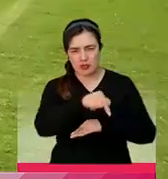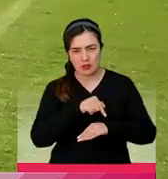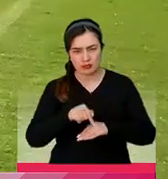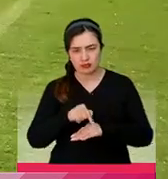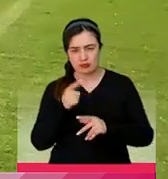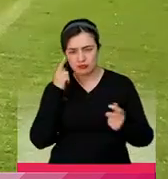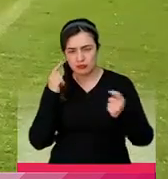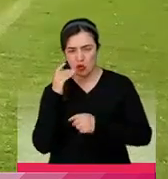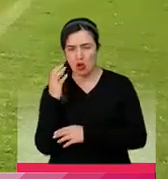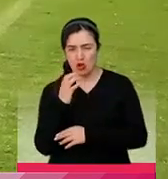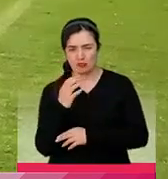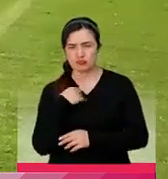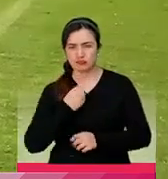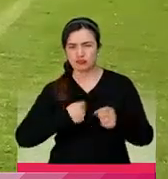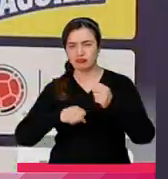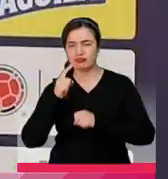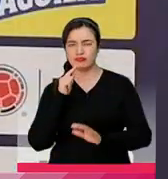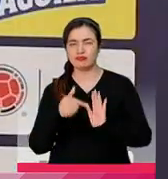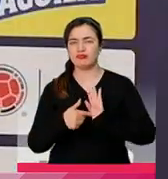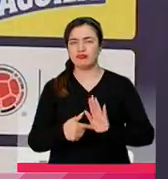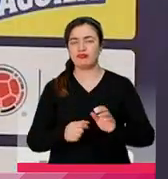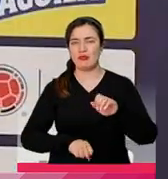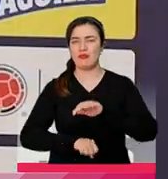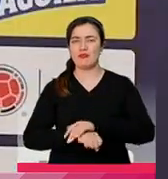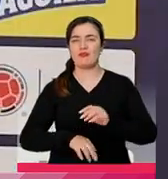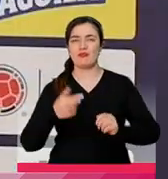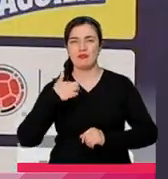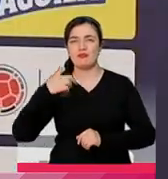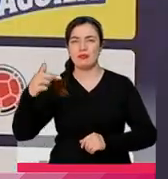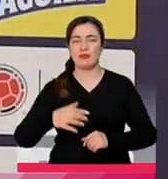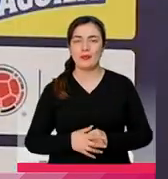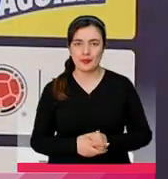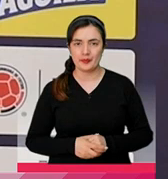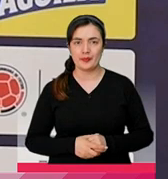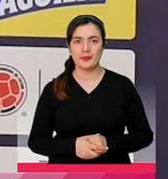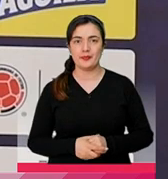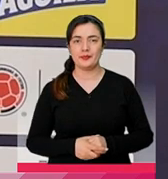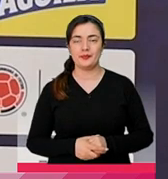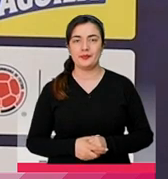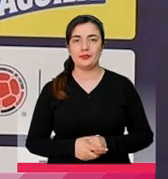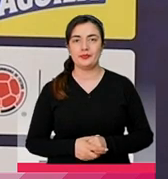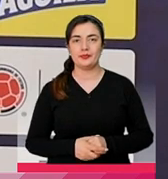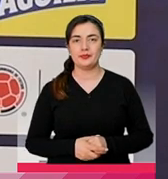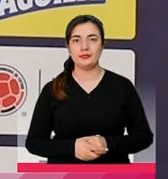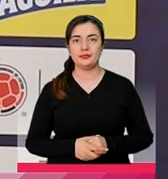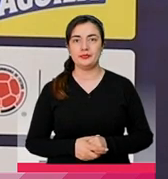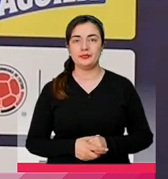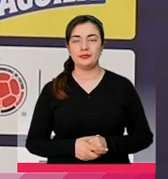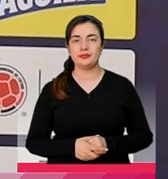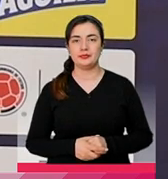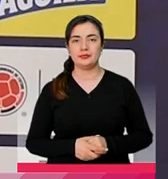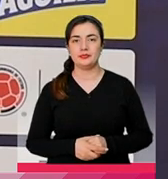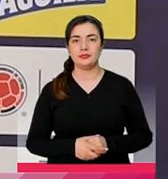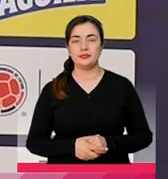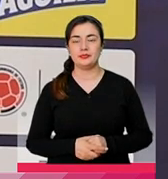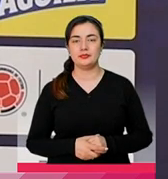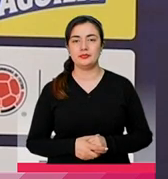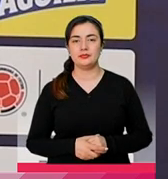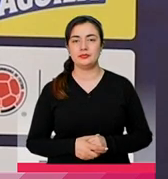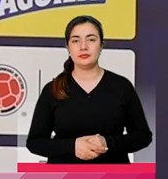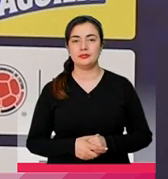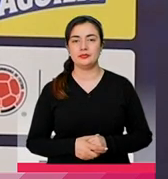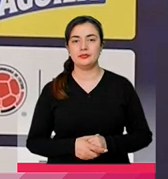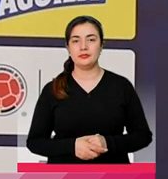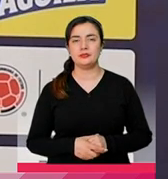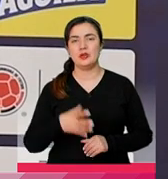siga demostrando su buen fútbol de comer está en la posición que jamás ha jugado para